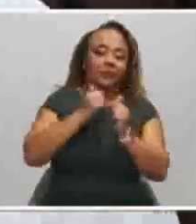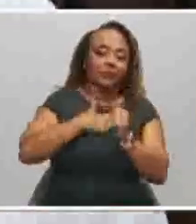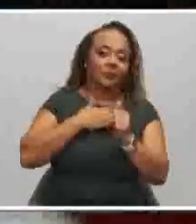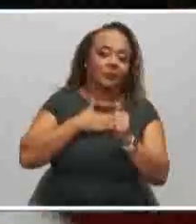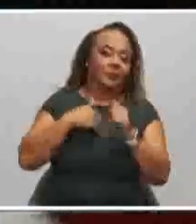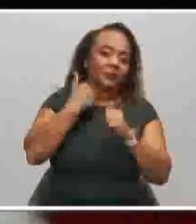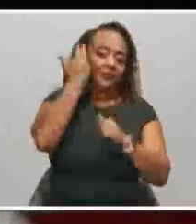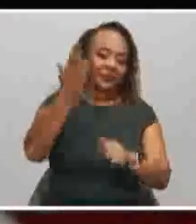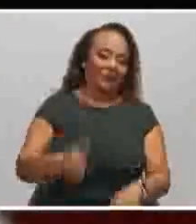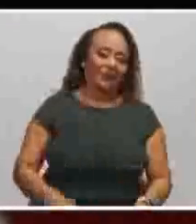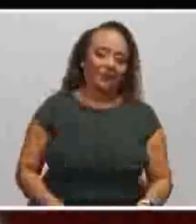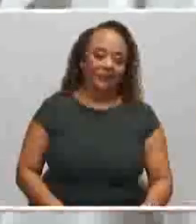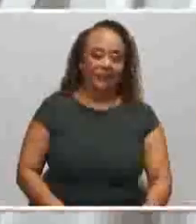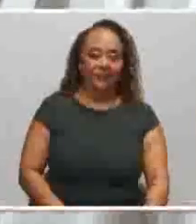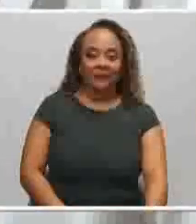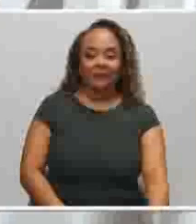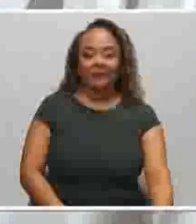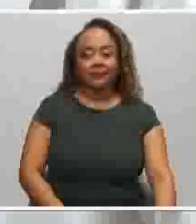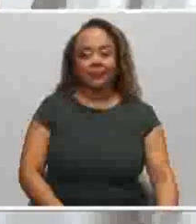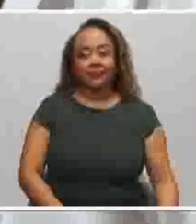muy fácil.